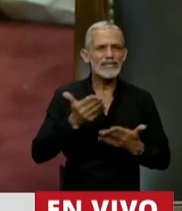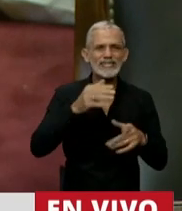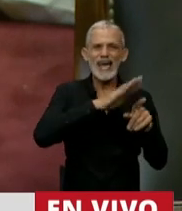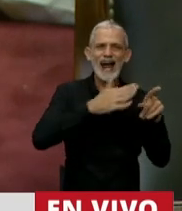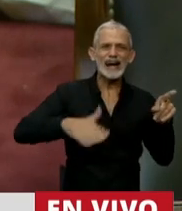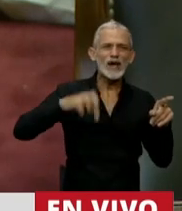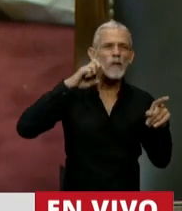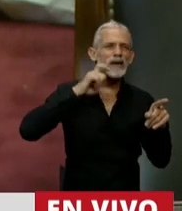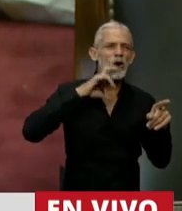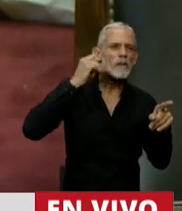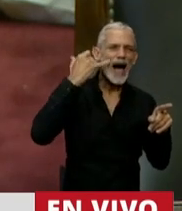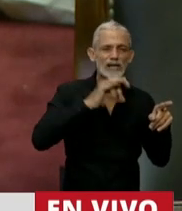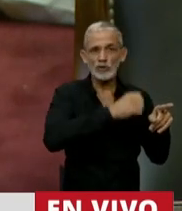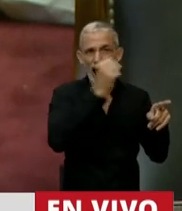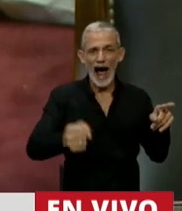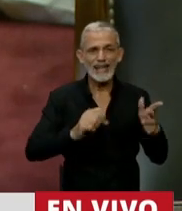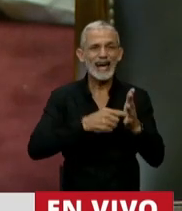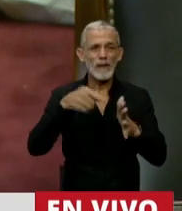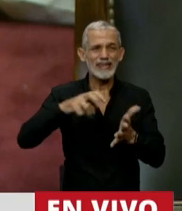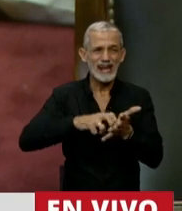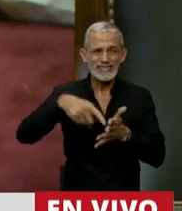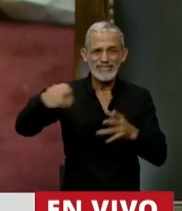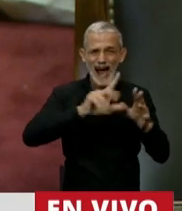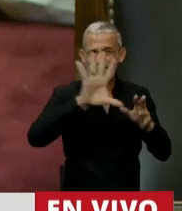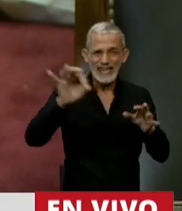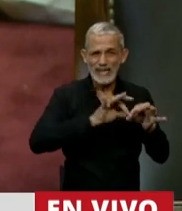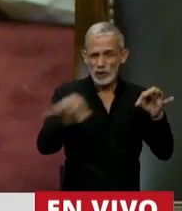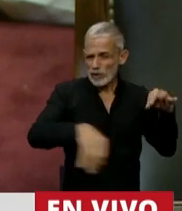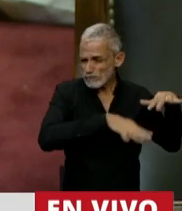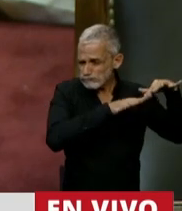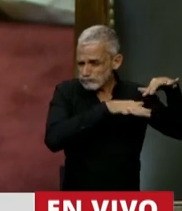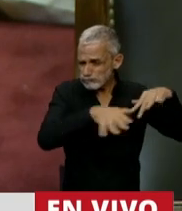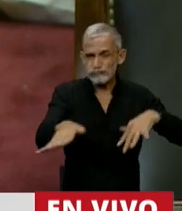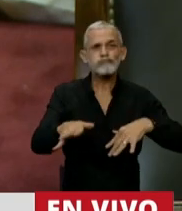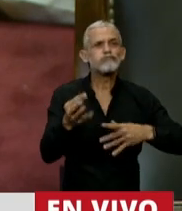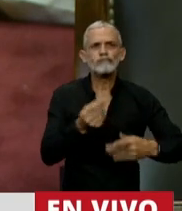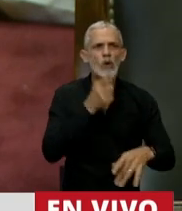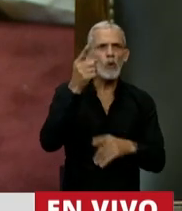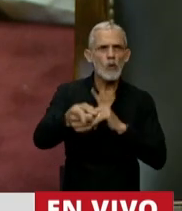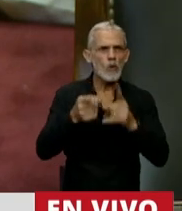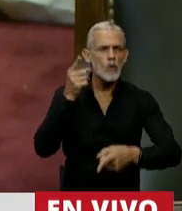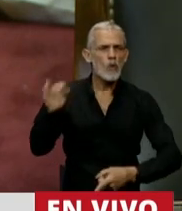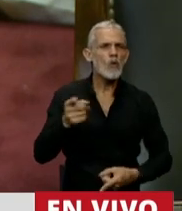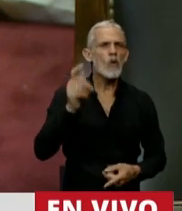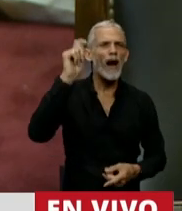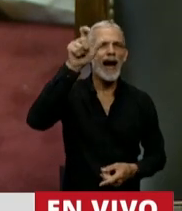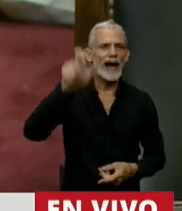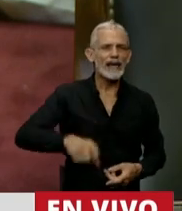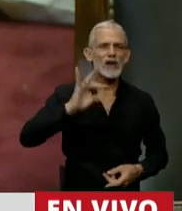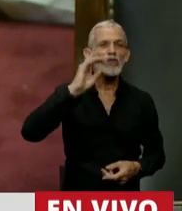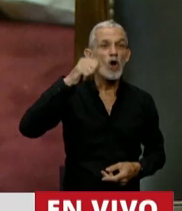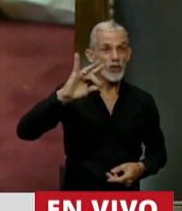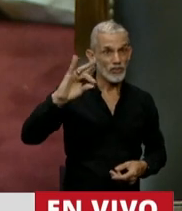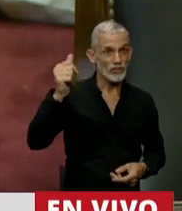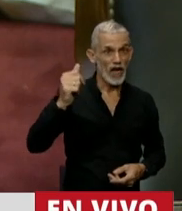pilcomayo hasta la capital de salta y acusando a la funcionaria donda